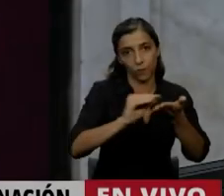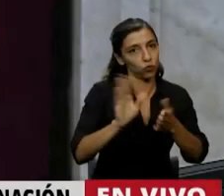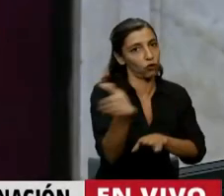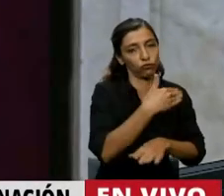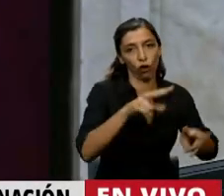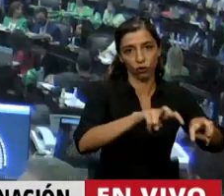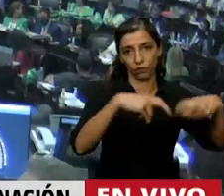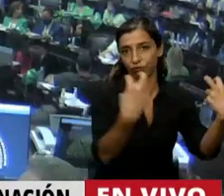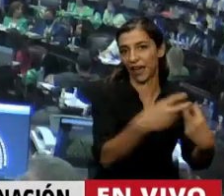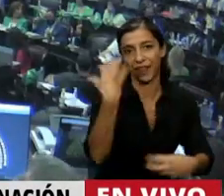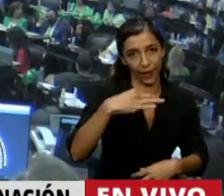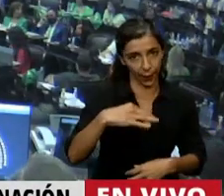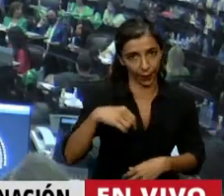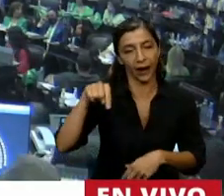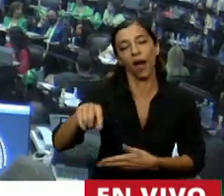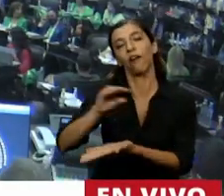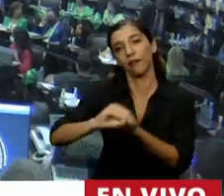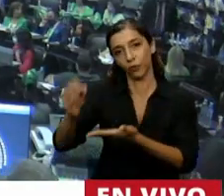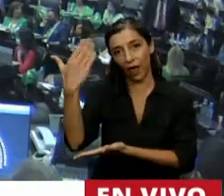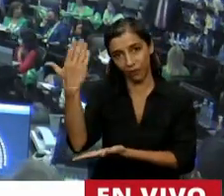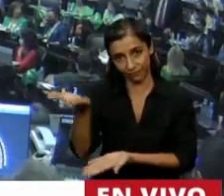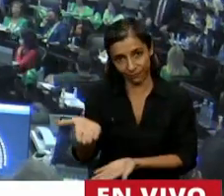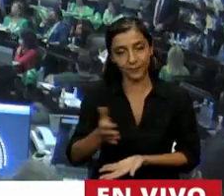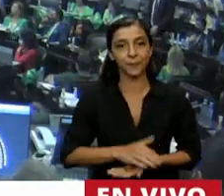Gracias, diputada Ginocchio, en uso de la palabra.